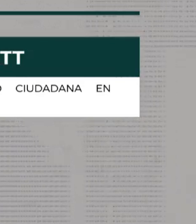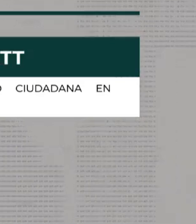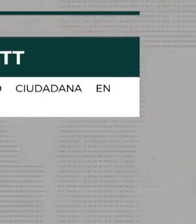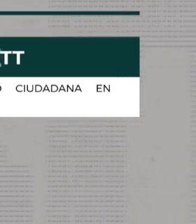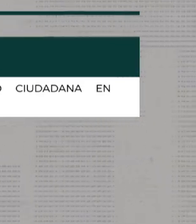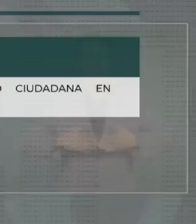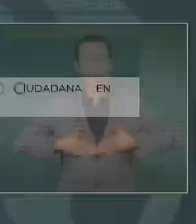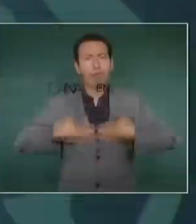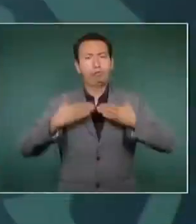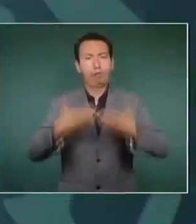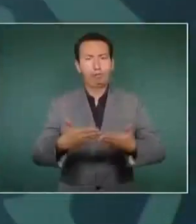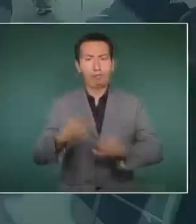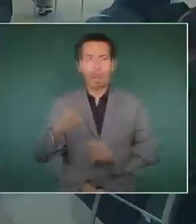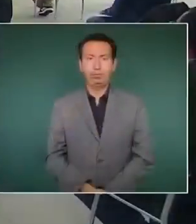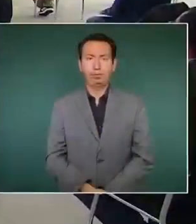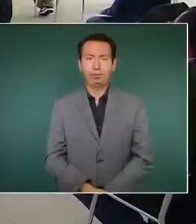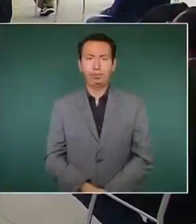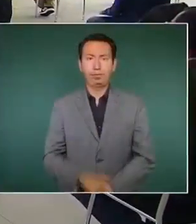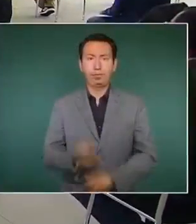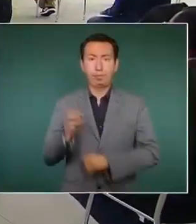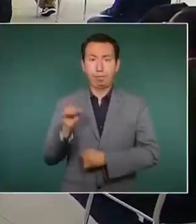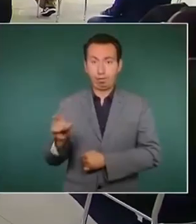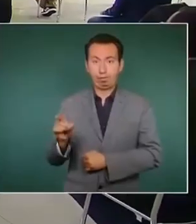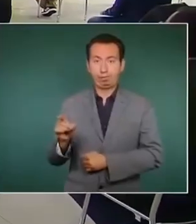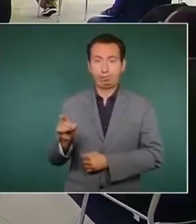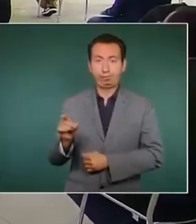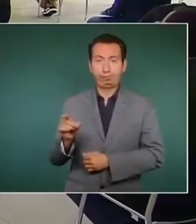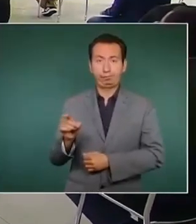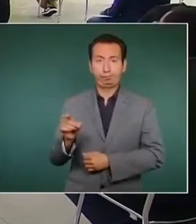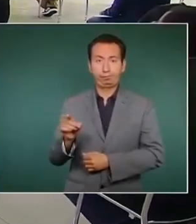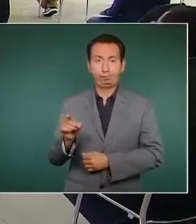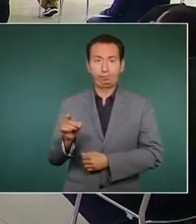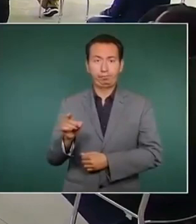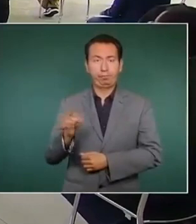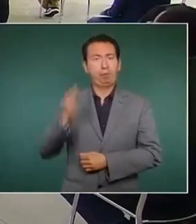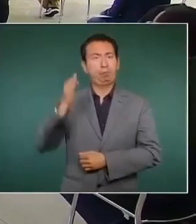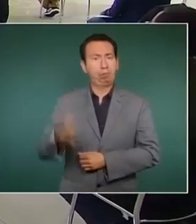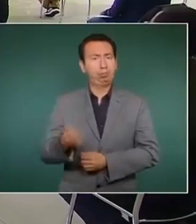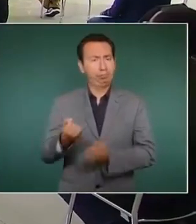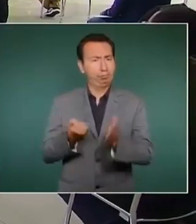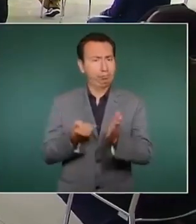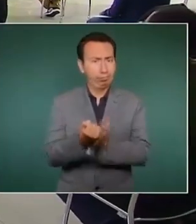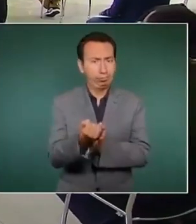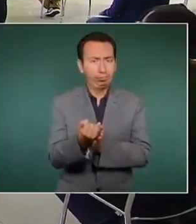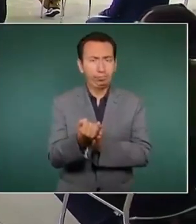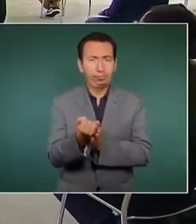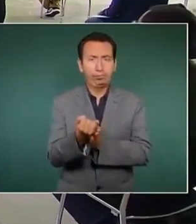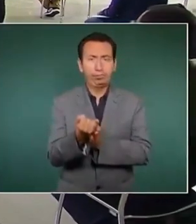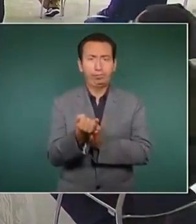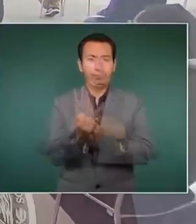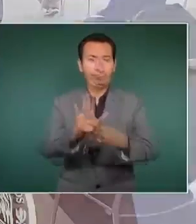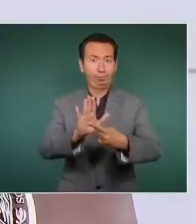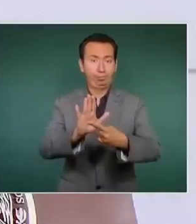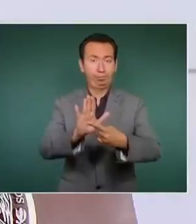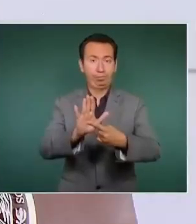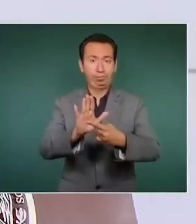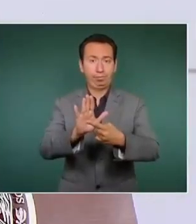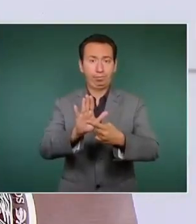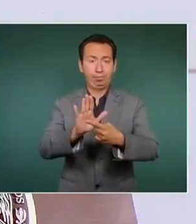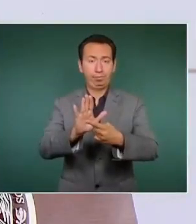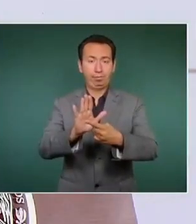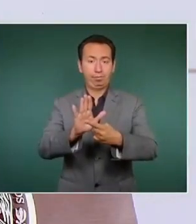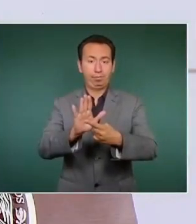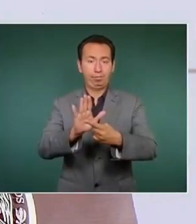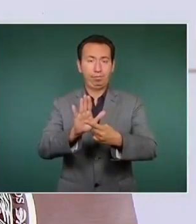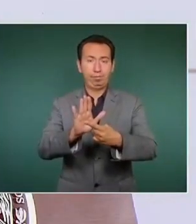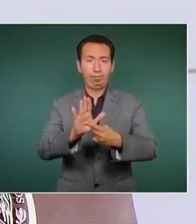el valor humano, el capital humano que hay en todos los ámbitos. Yo diría que, insisto, más allá de los partidos políticos, creo que